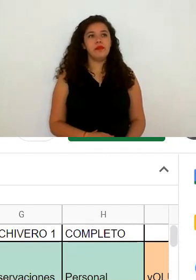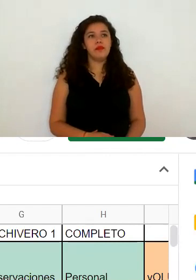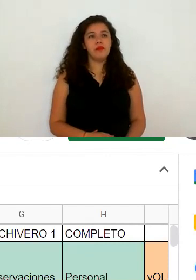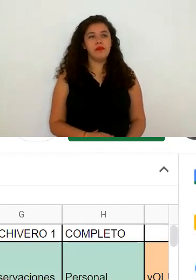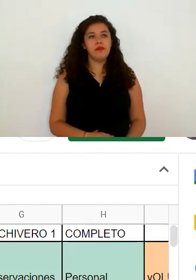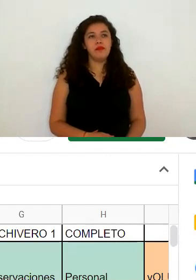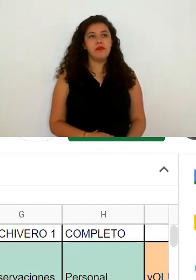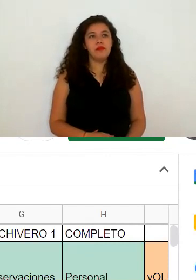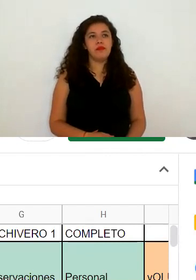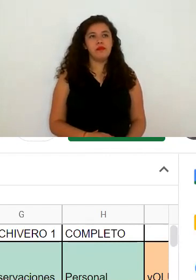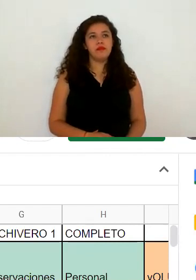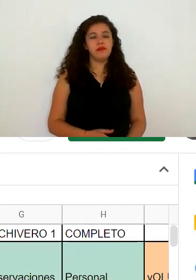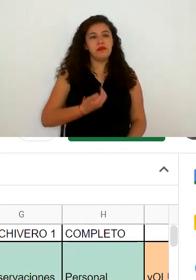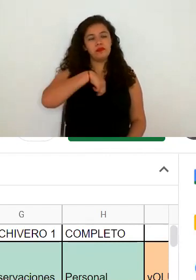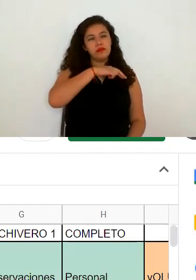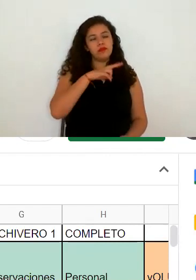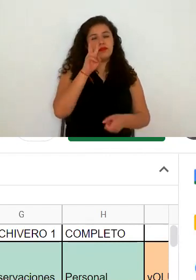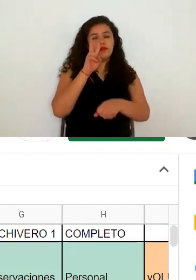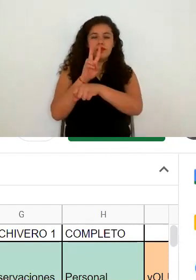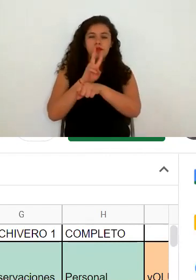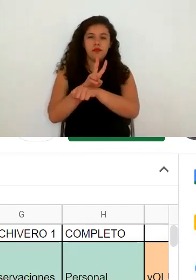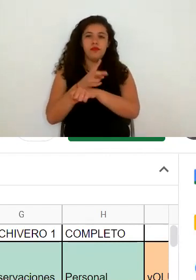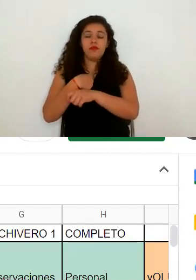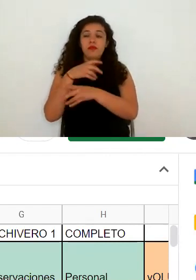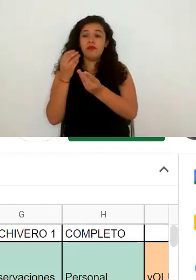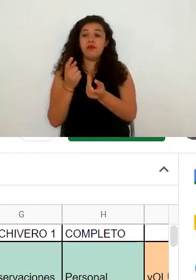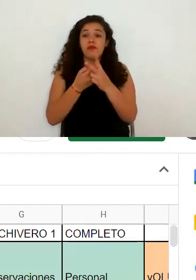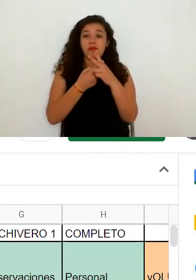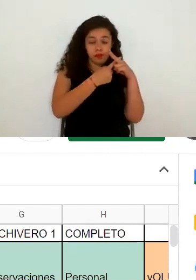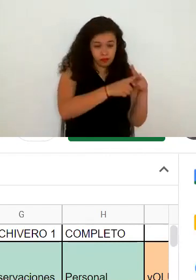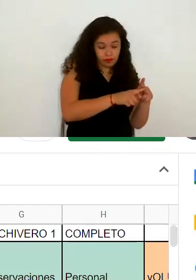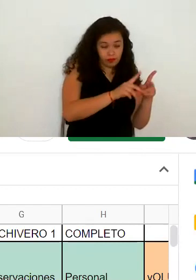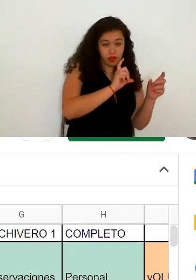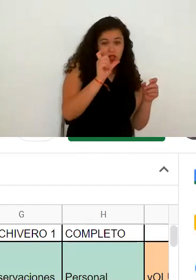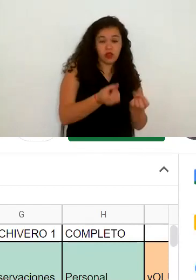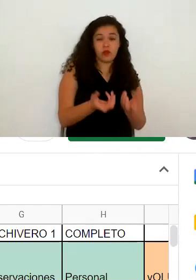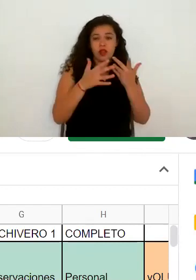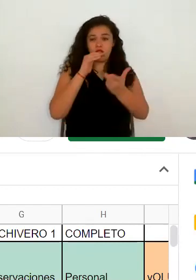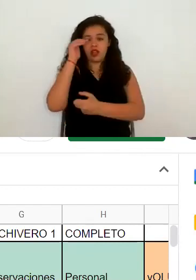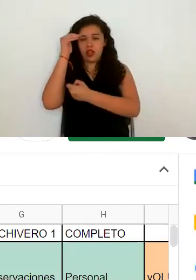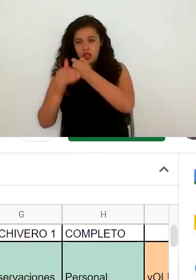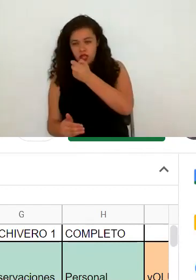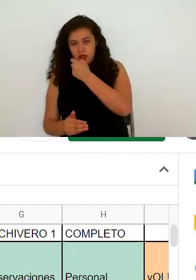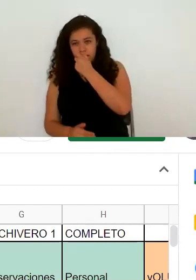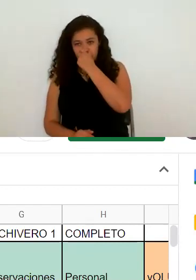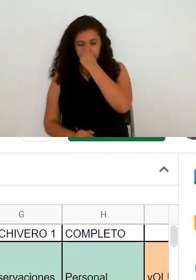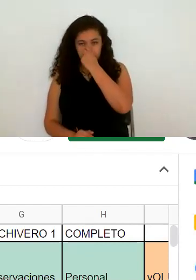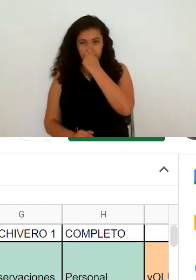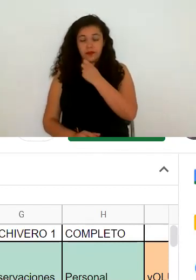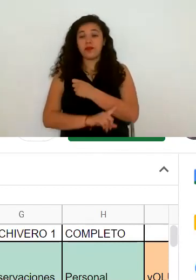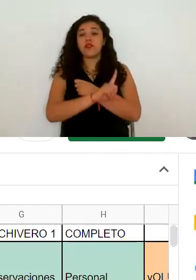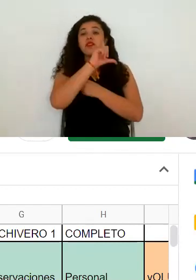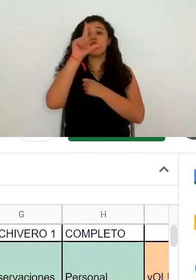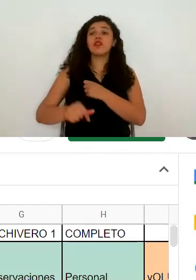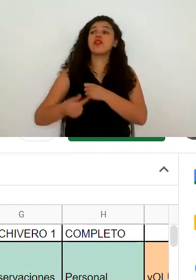a monitorear cuándo se abrieron y cuándo se van a cerrar, para después preparar el envío